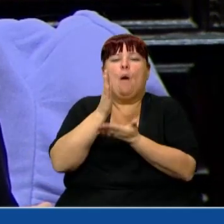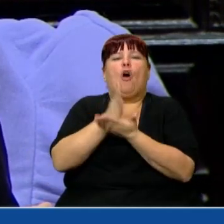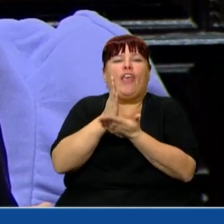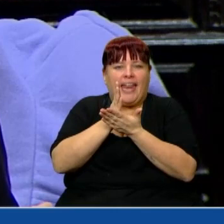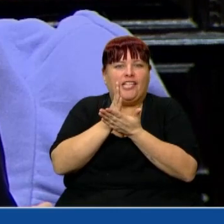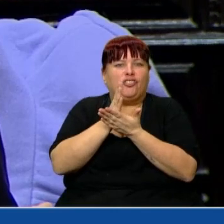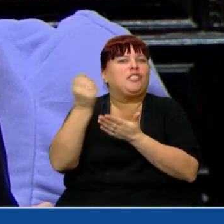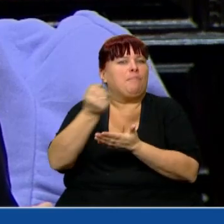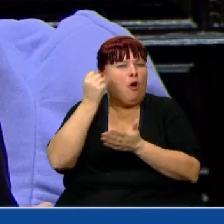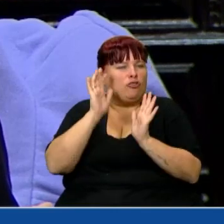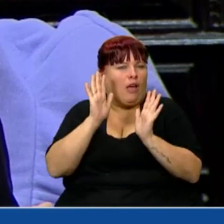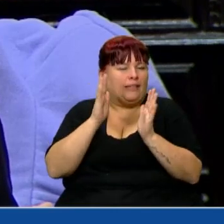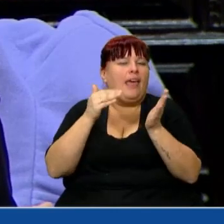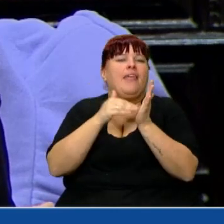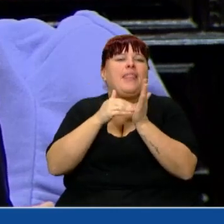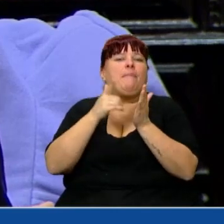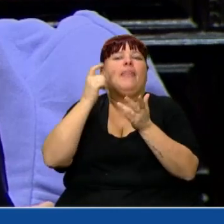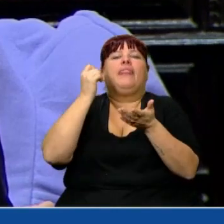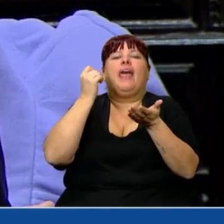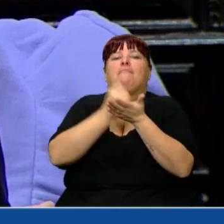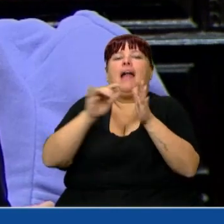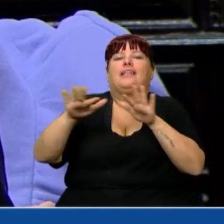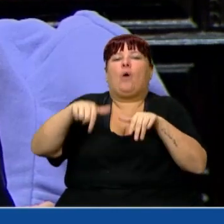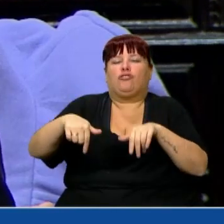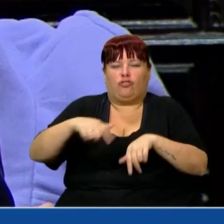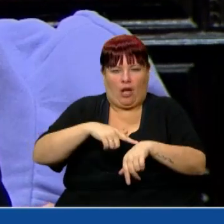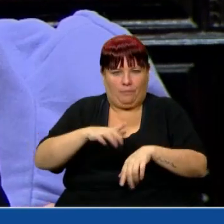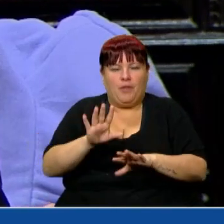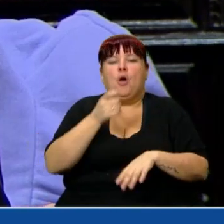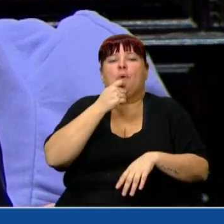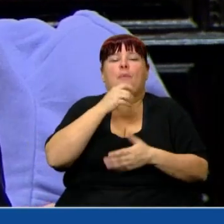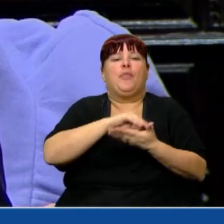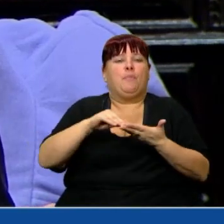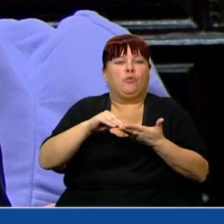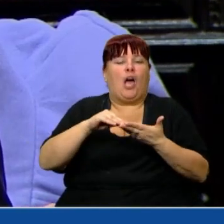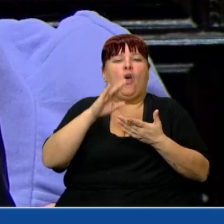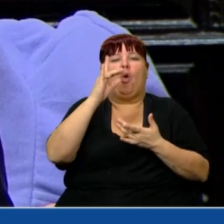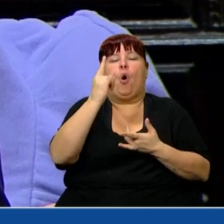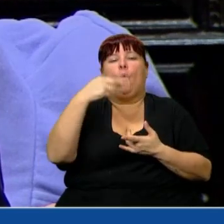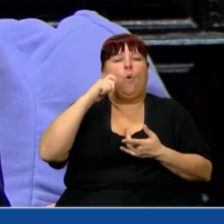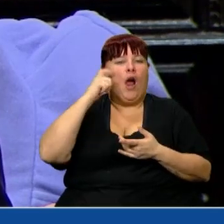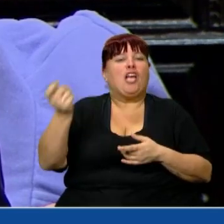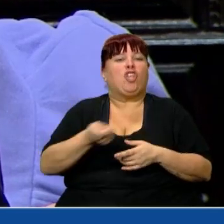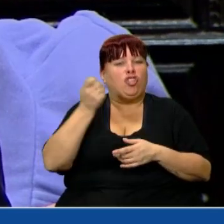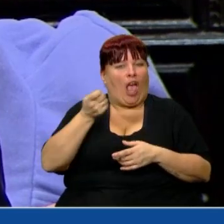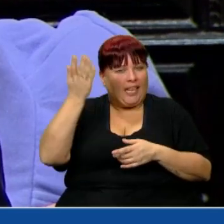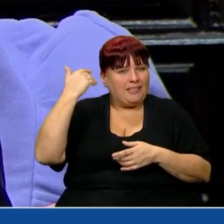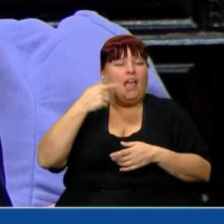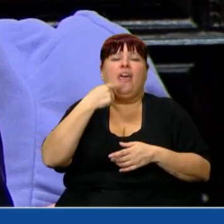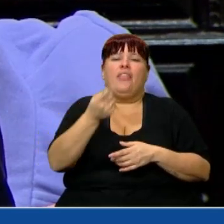derechos necesarios en base a los paradigmas actuales. Por ejemplo, el diputado Bunge, socialista,